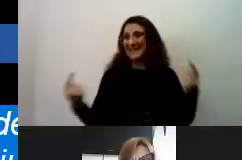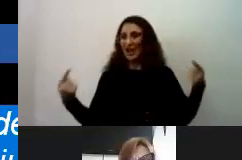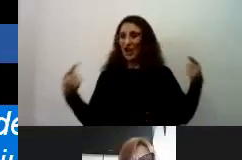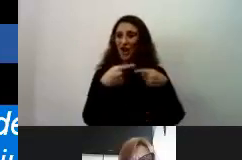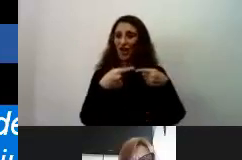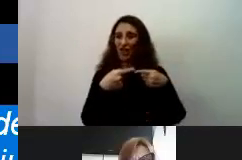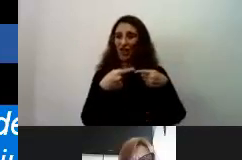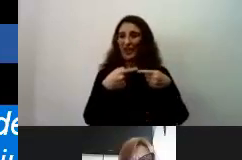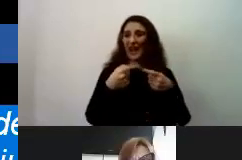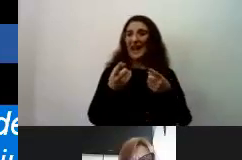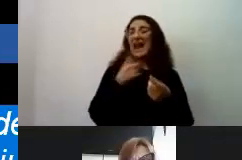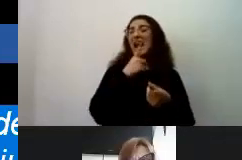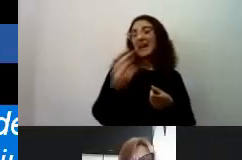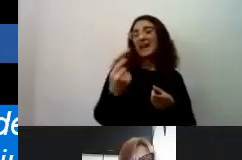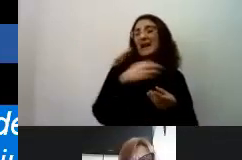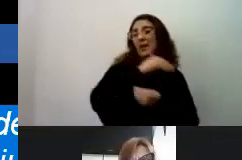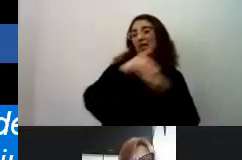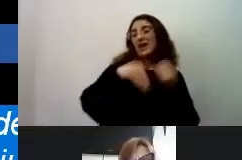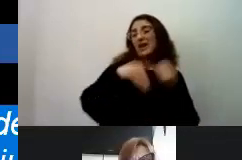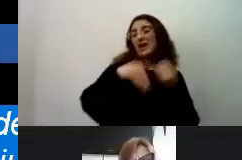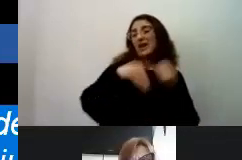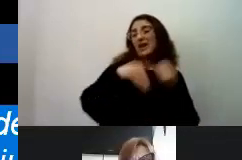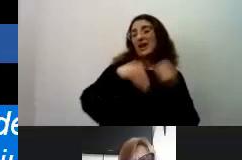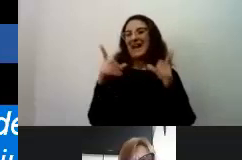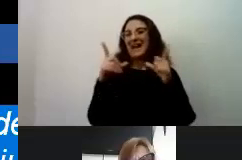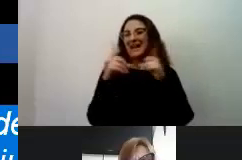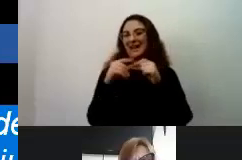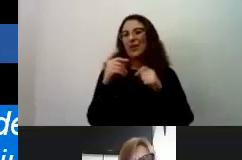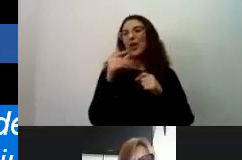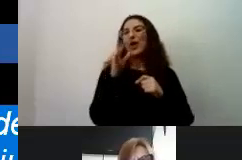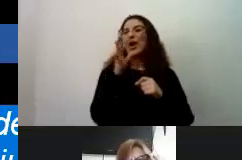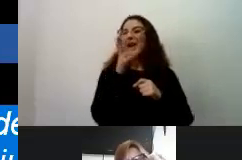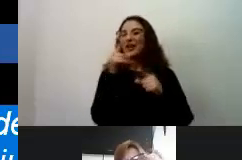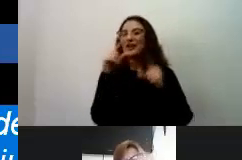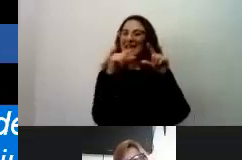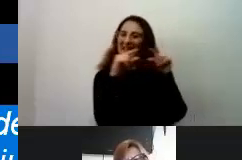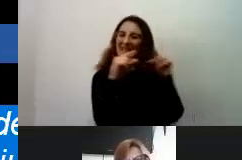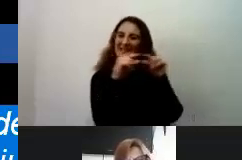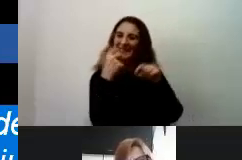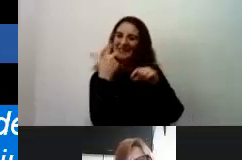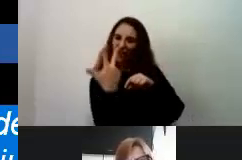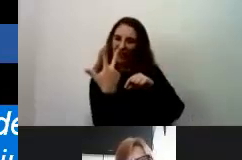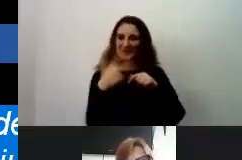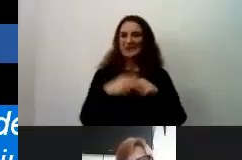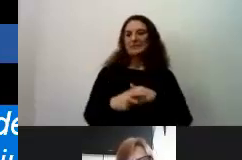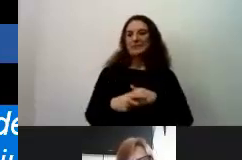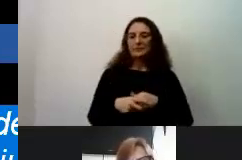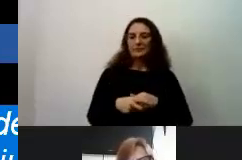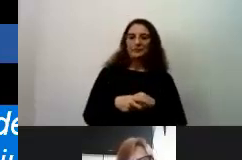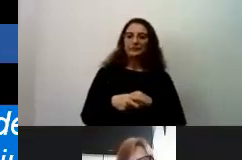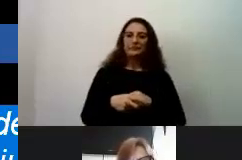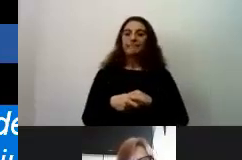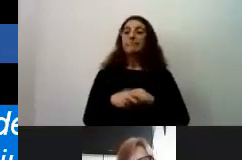ellas el artículo 14, inciso 3 de la ley 48, caso federal. Se ratifica